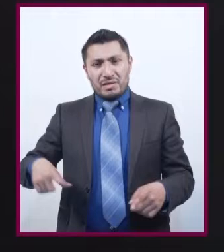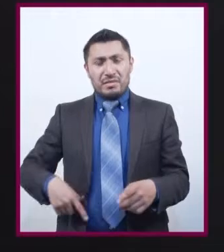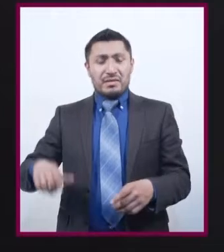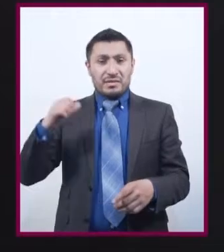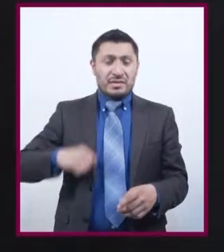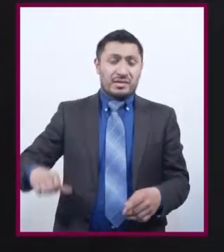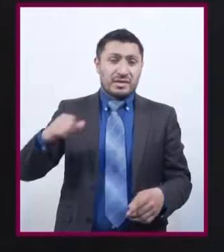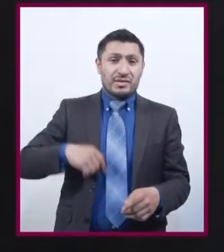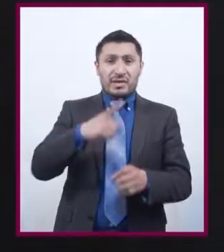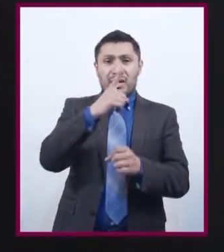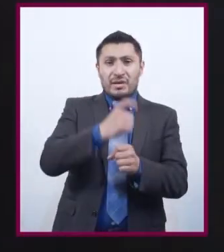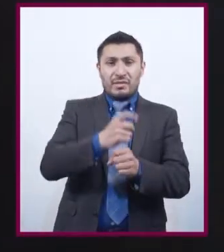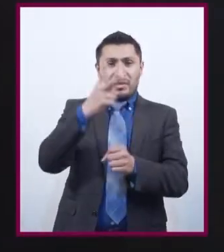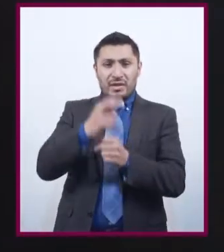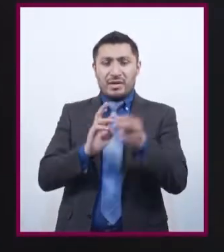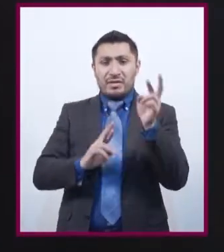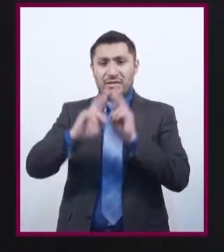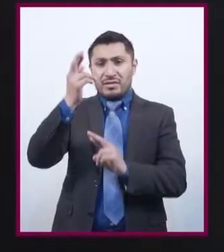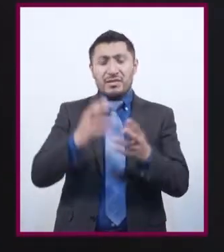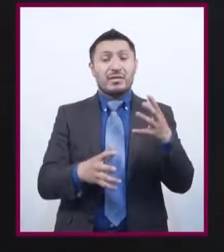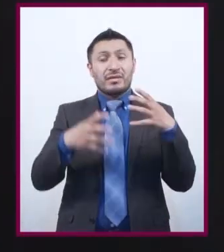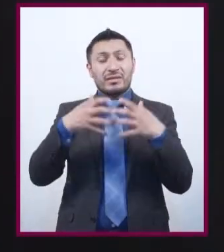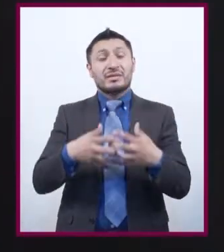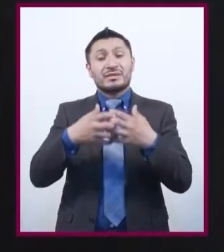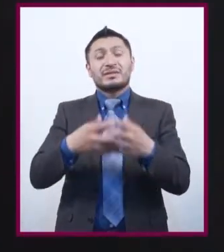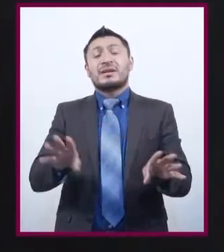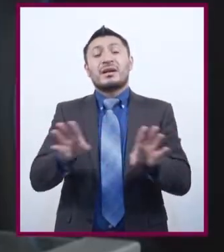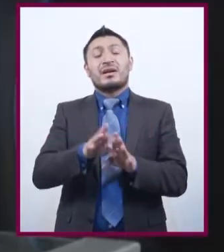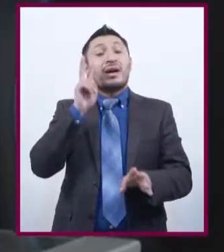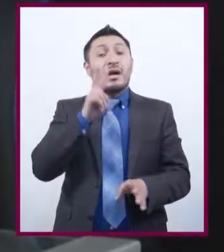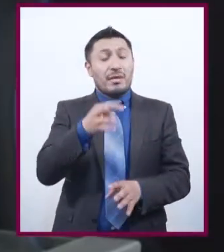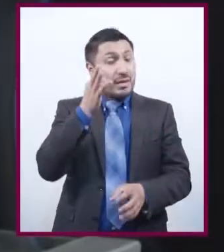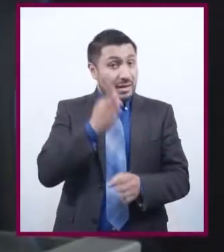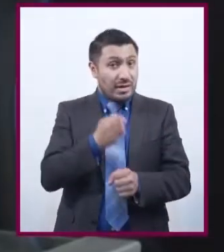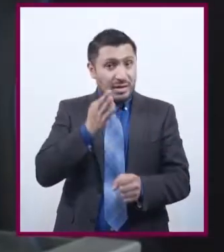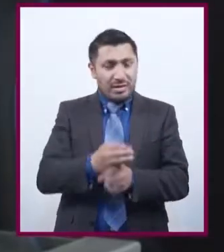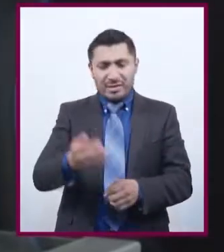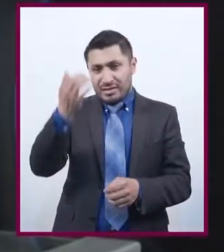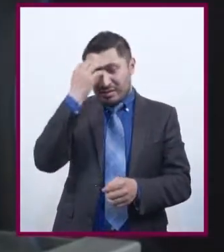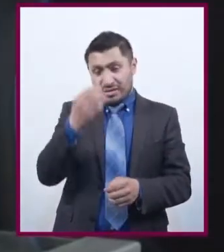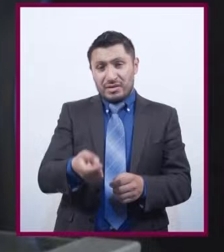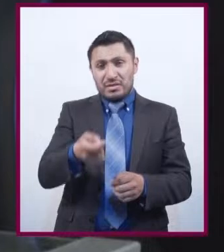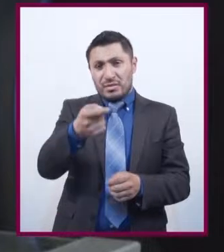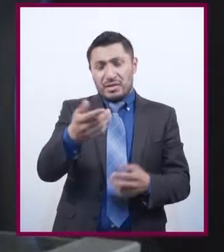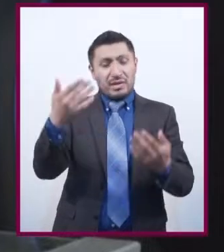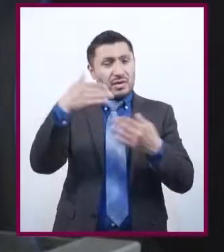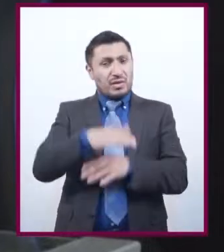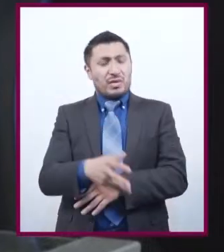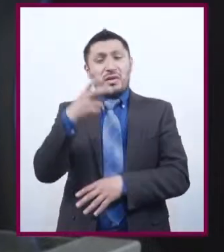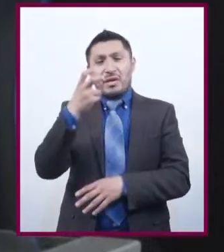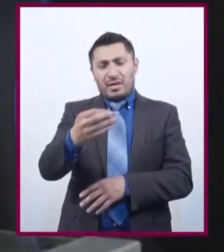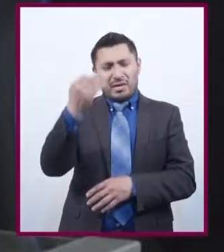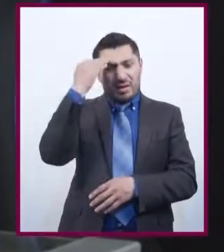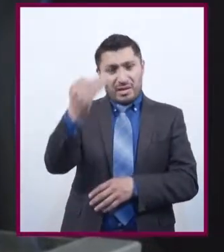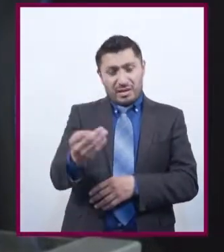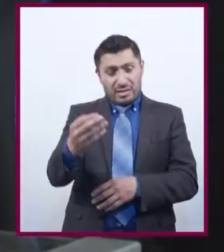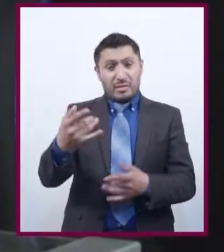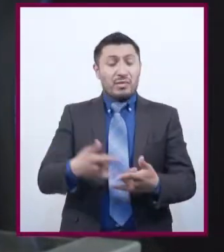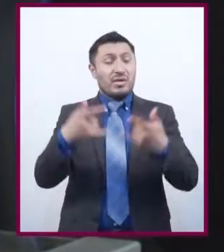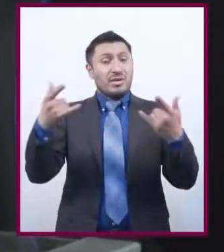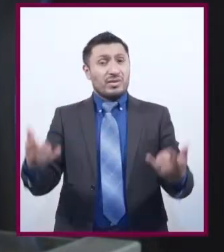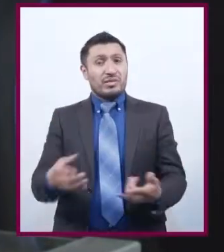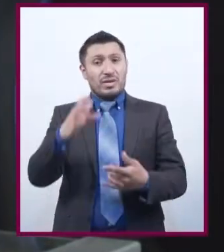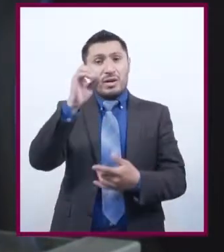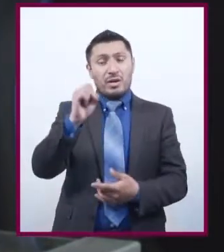al capitalismo que surgió en el marco de la primera y segunda Revolución Industrial Qué te parece si en esta ocasión conocemos un poco más de